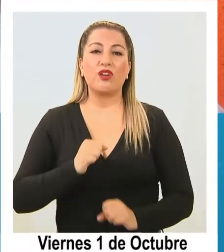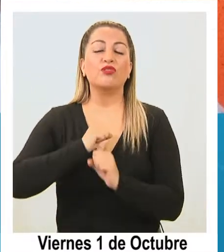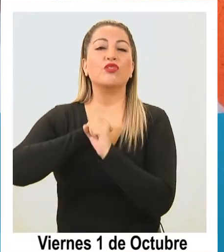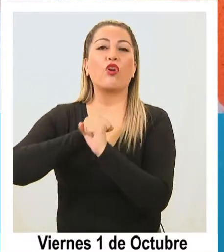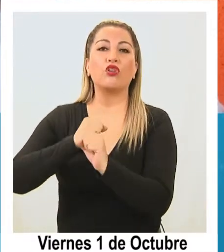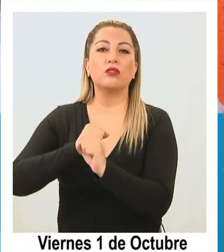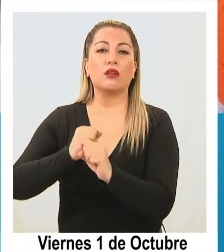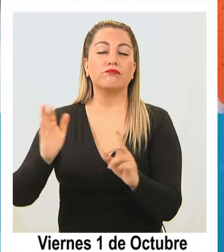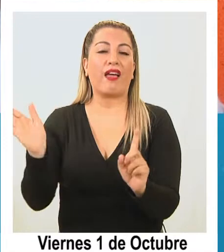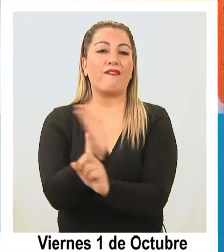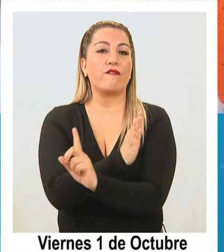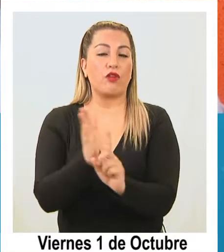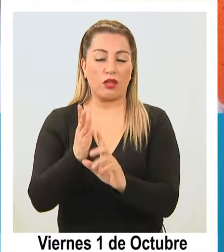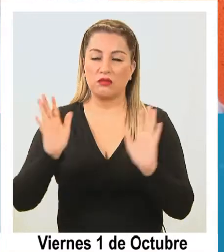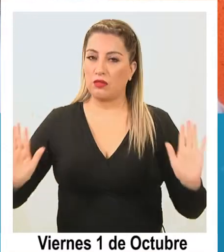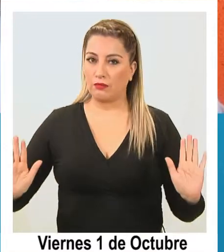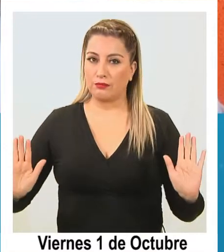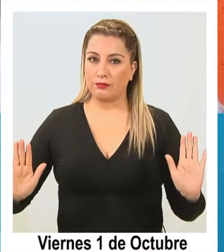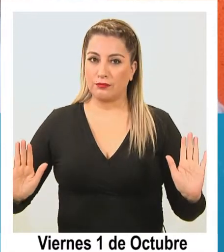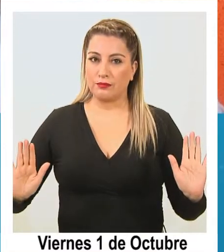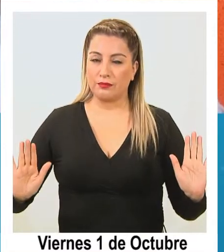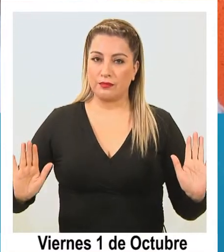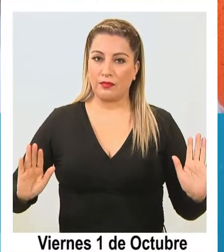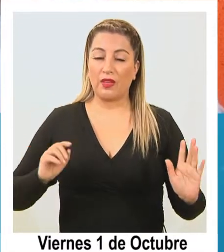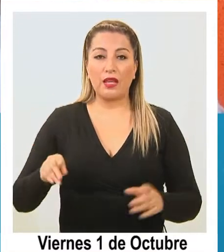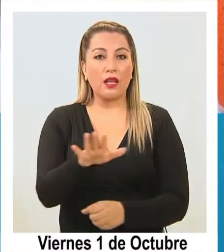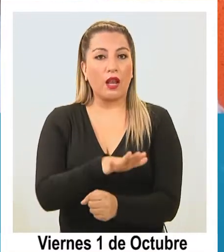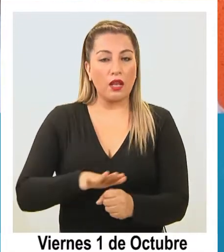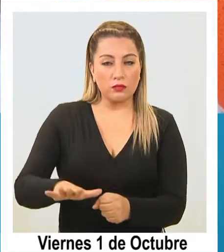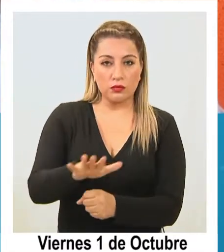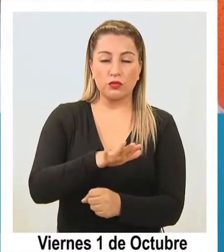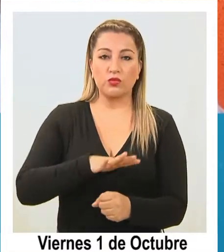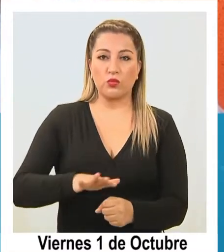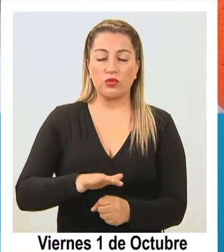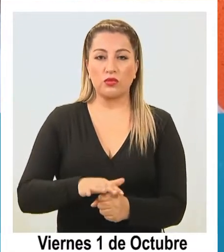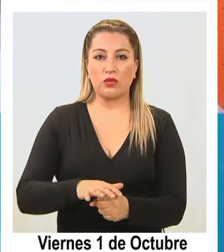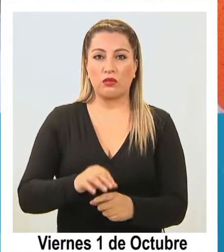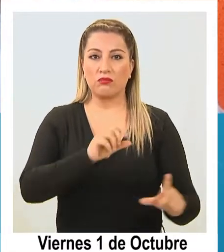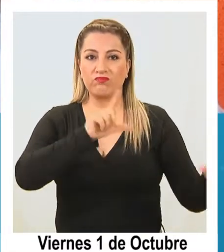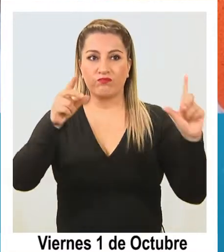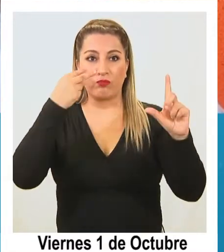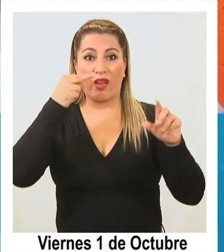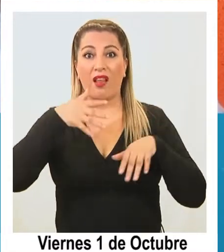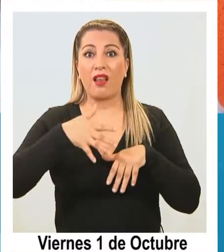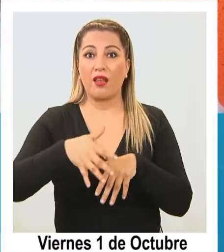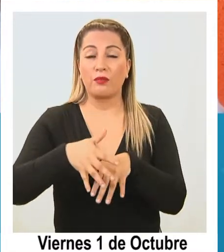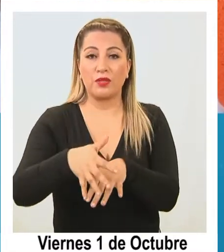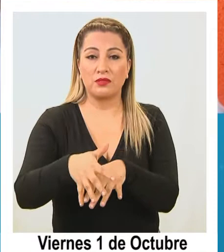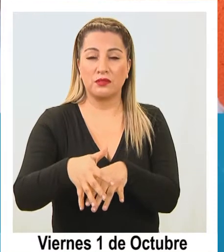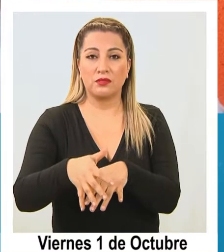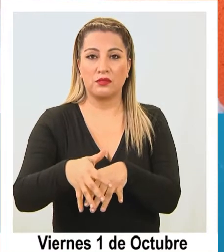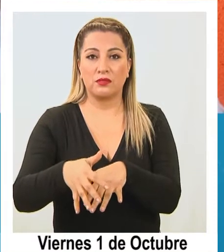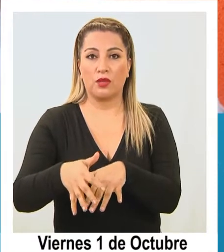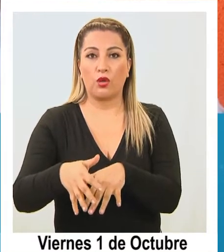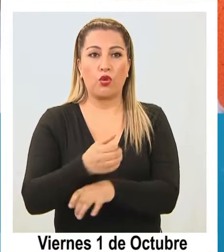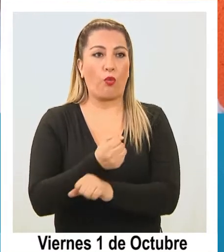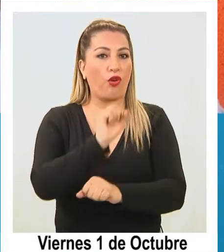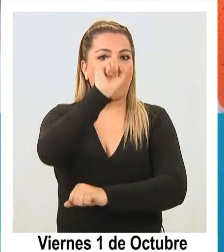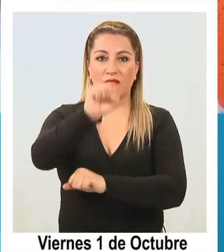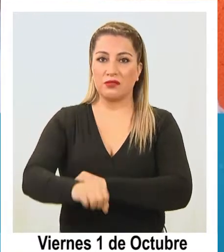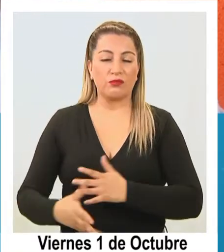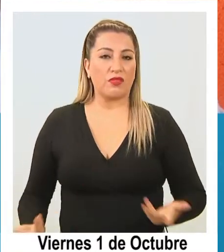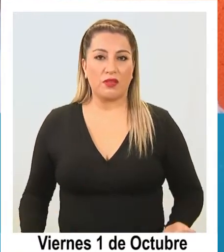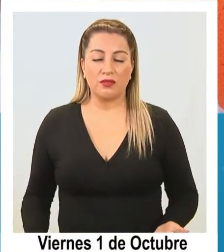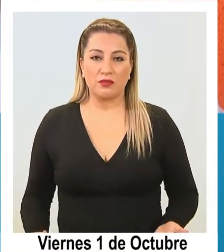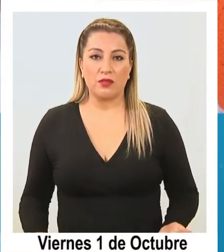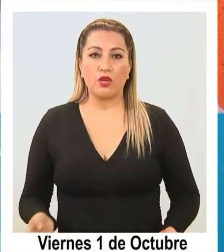la violencia y por lo tanto la situación que se dio en esa marcha es inaceptable y por lo